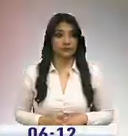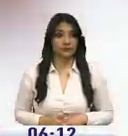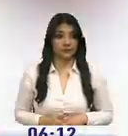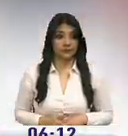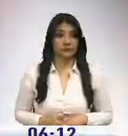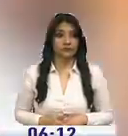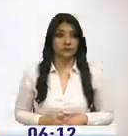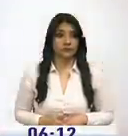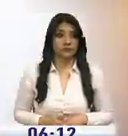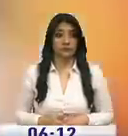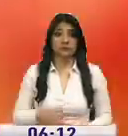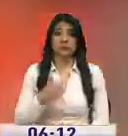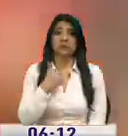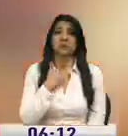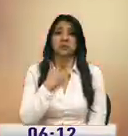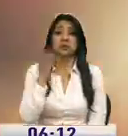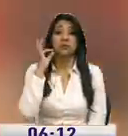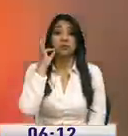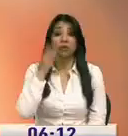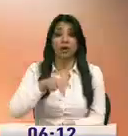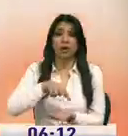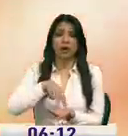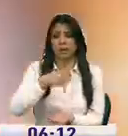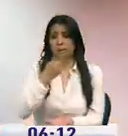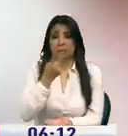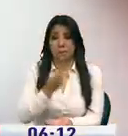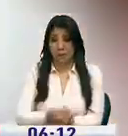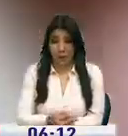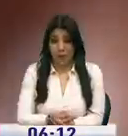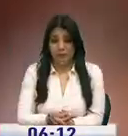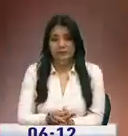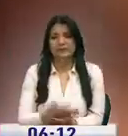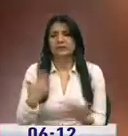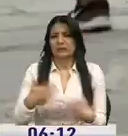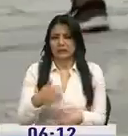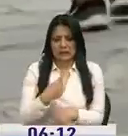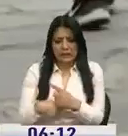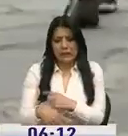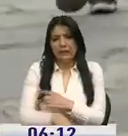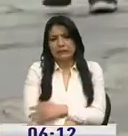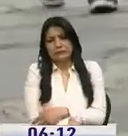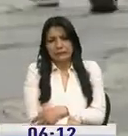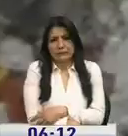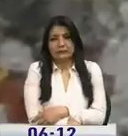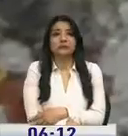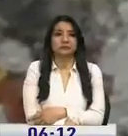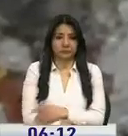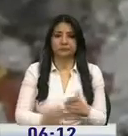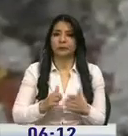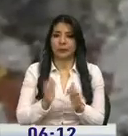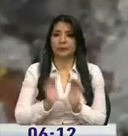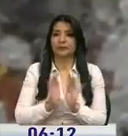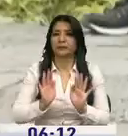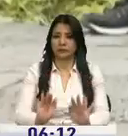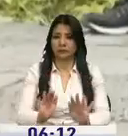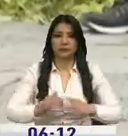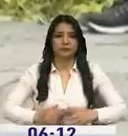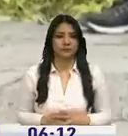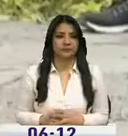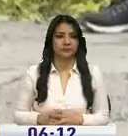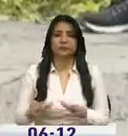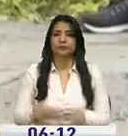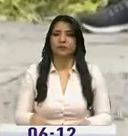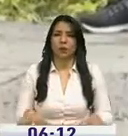Una mala caída hizo que no pudiera mover su extremidad, generando un inconveniente. Esto